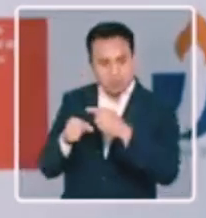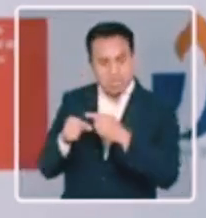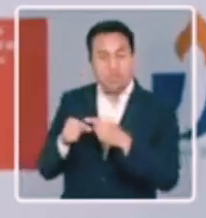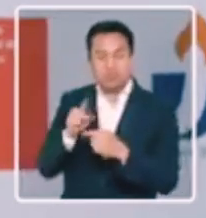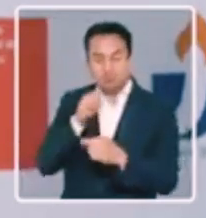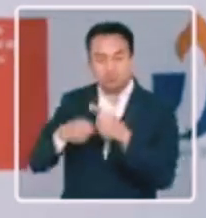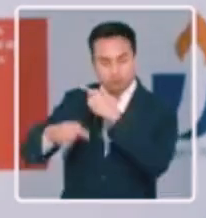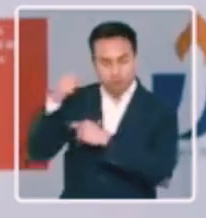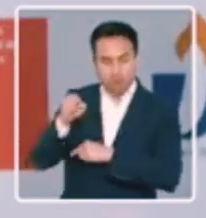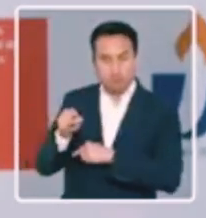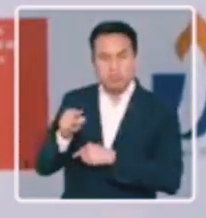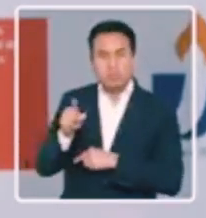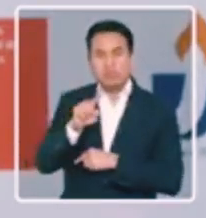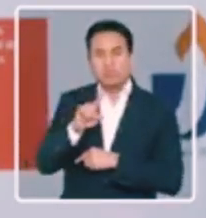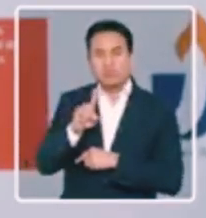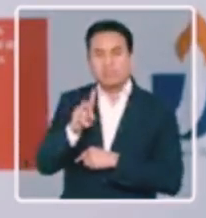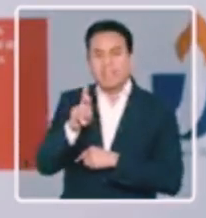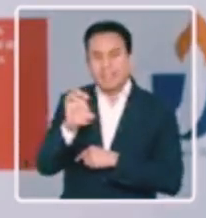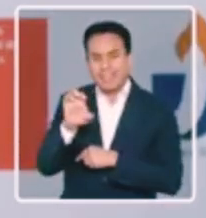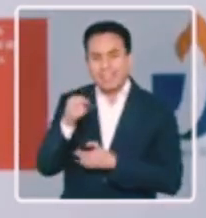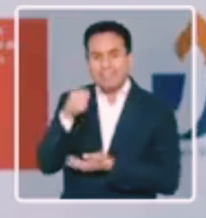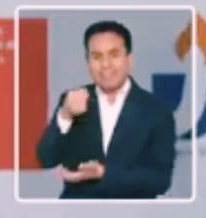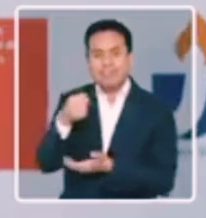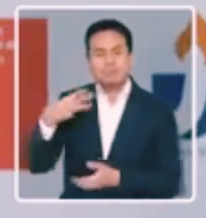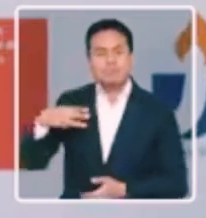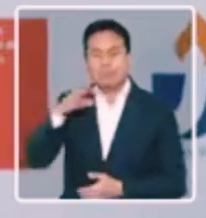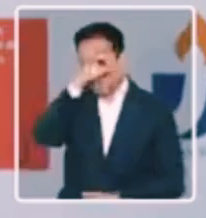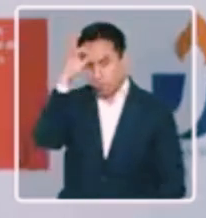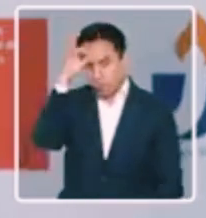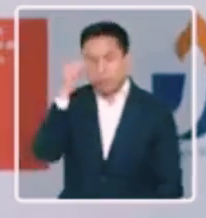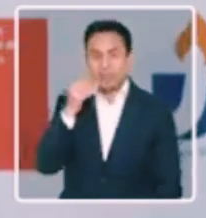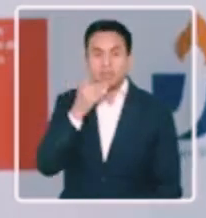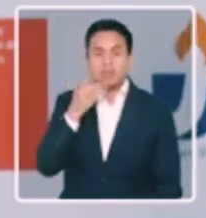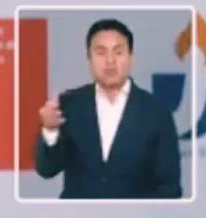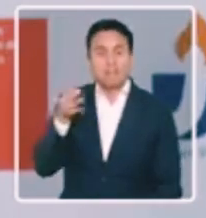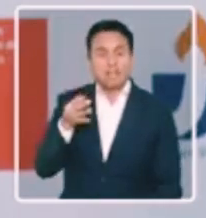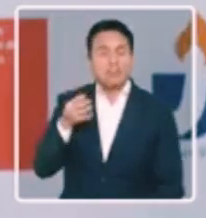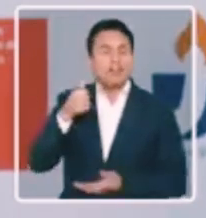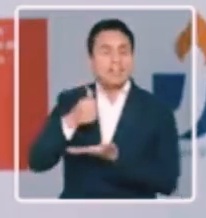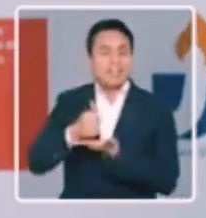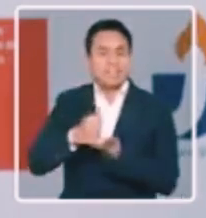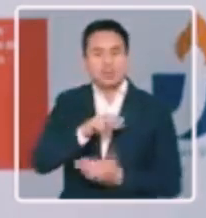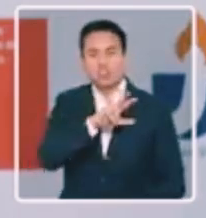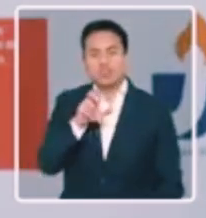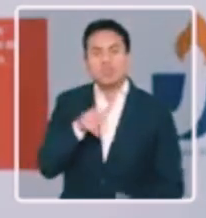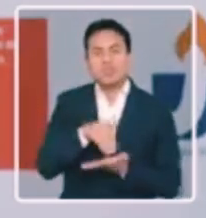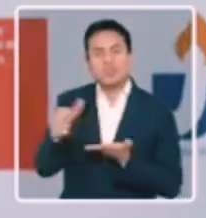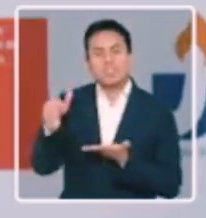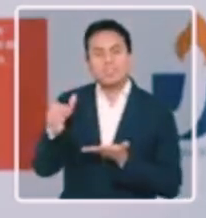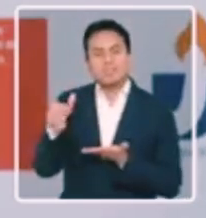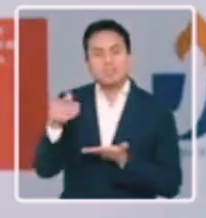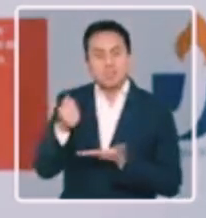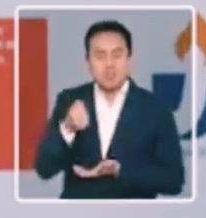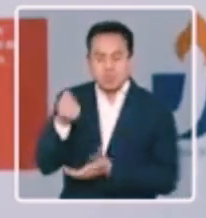histórica de la subdere vamos a asignar al municipio de temuco además de lo que estaba contando el alcalde 800 millones de pesos